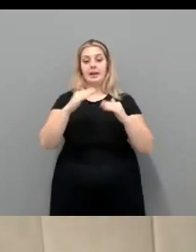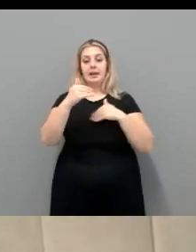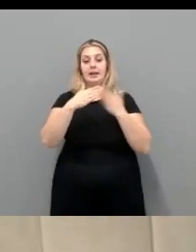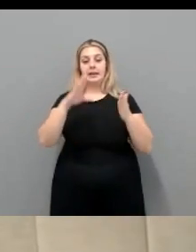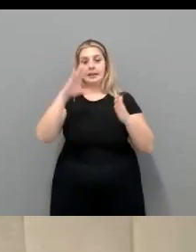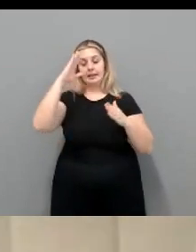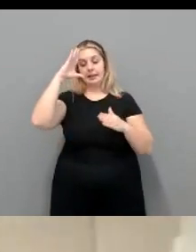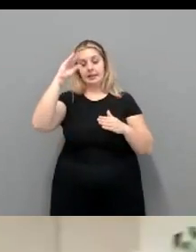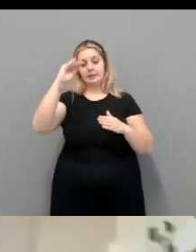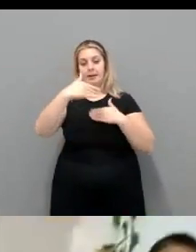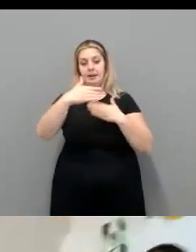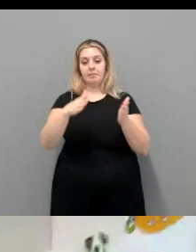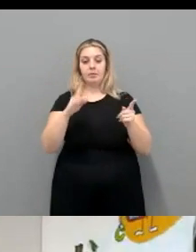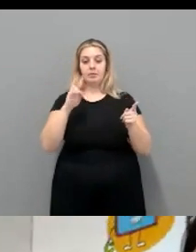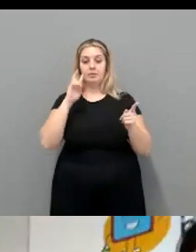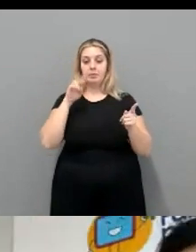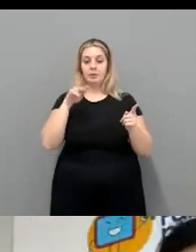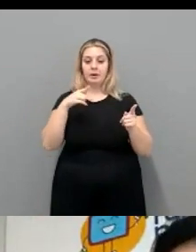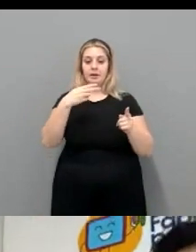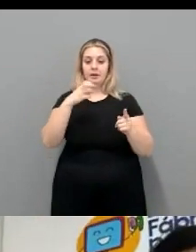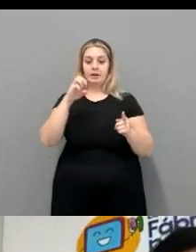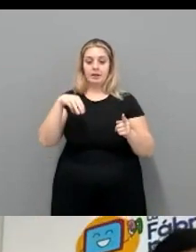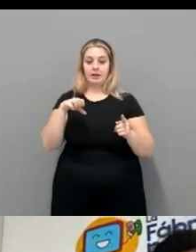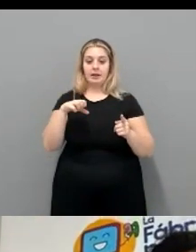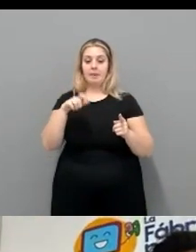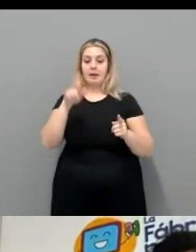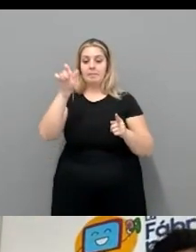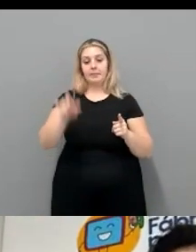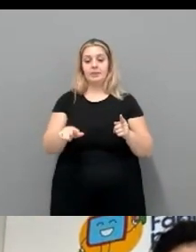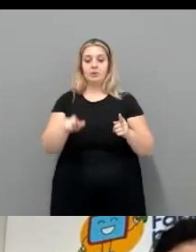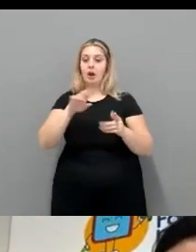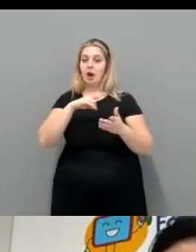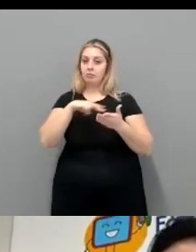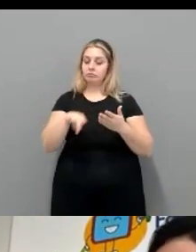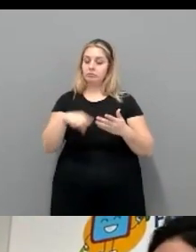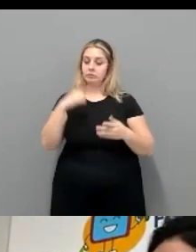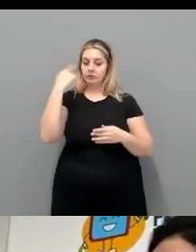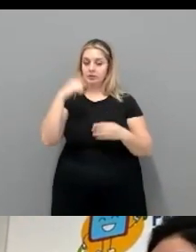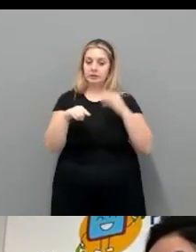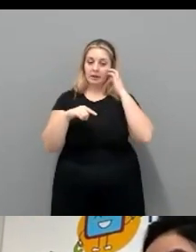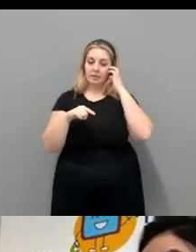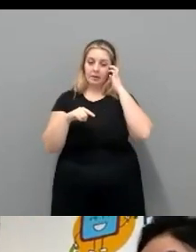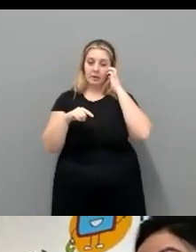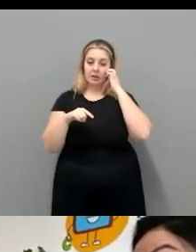su teclado en pantalla porque Gemma es una persona alfabetizada.